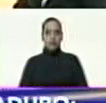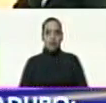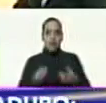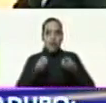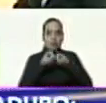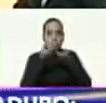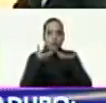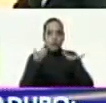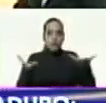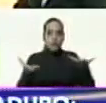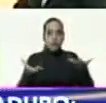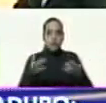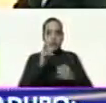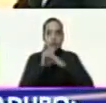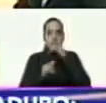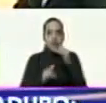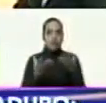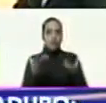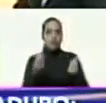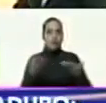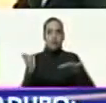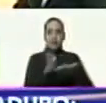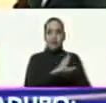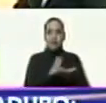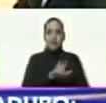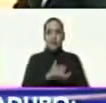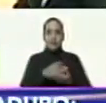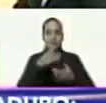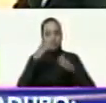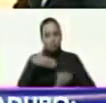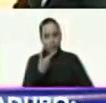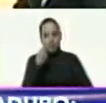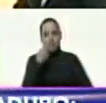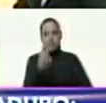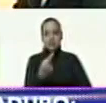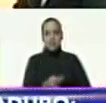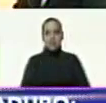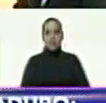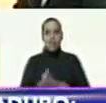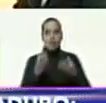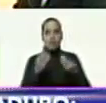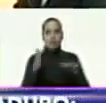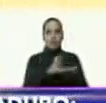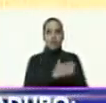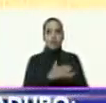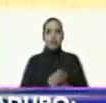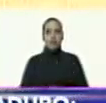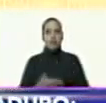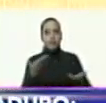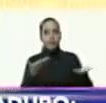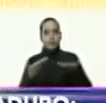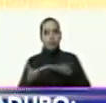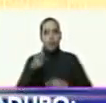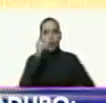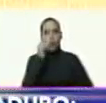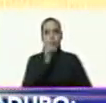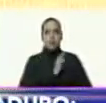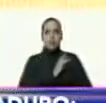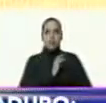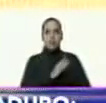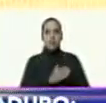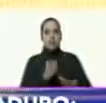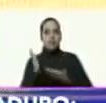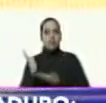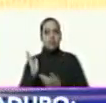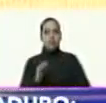Difundirlo, mira, tantas cosas que habría que decir aquí, tantos libros. Aquí está el libro, mire, que nos trae nuestro amigo de Chile, Marco